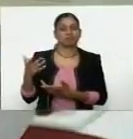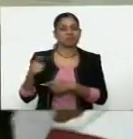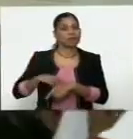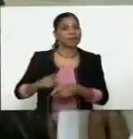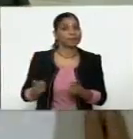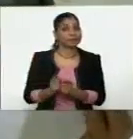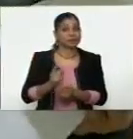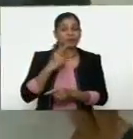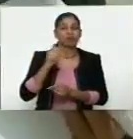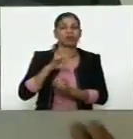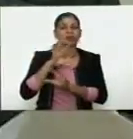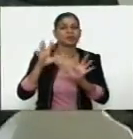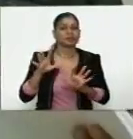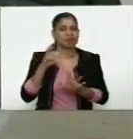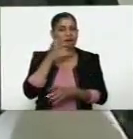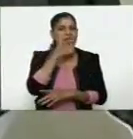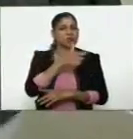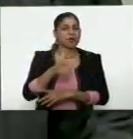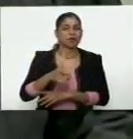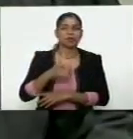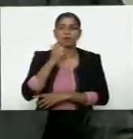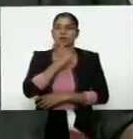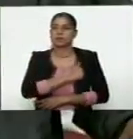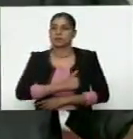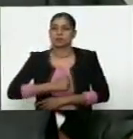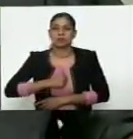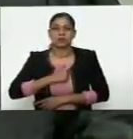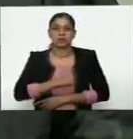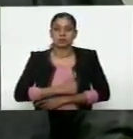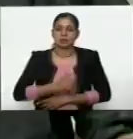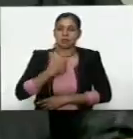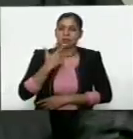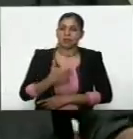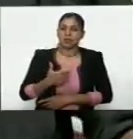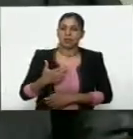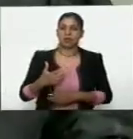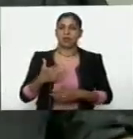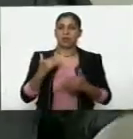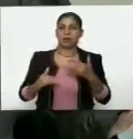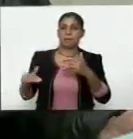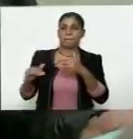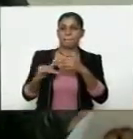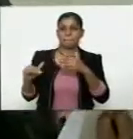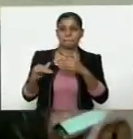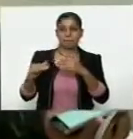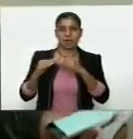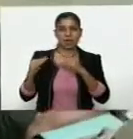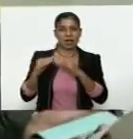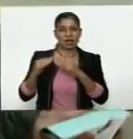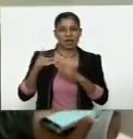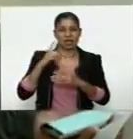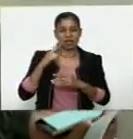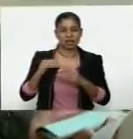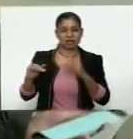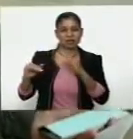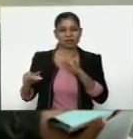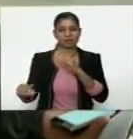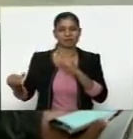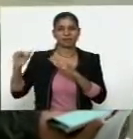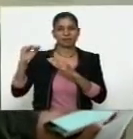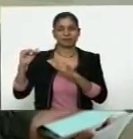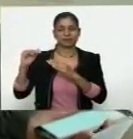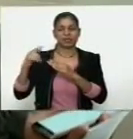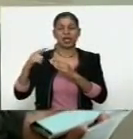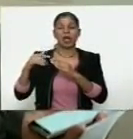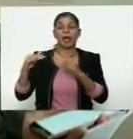¿De verdad ustedes creen que ese pueblo va a soportar que los hayan sacado de las clases medias de sus casas desde el año 2008, lo hayan llevado